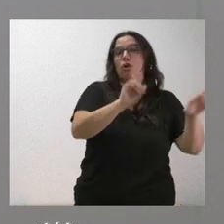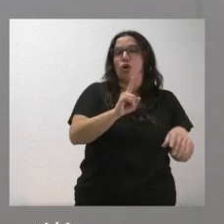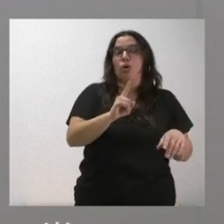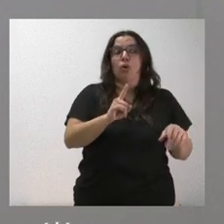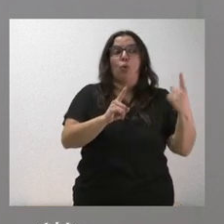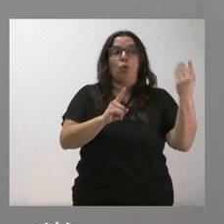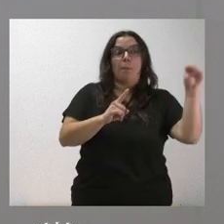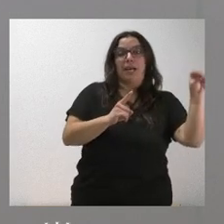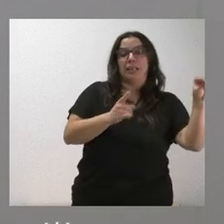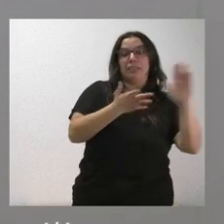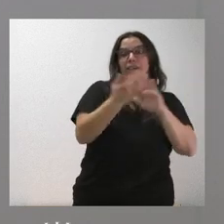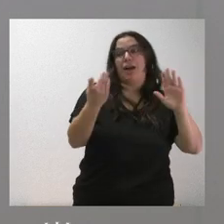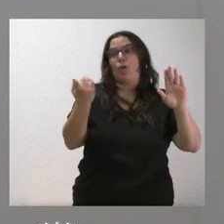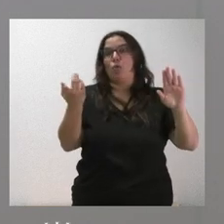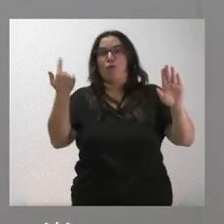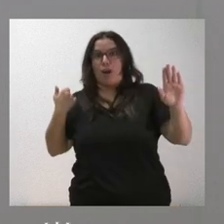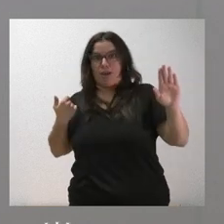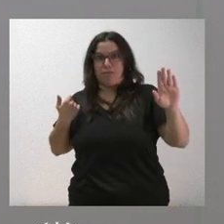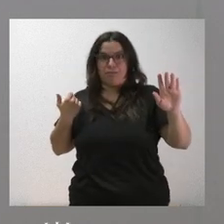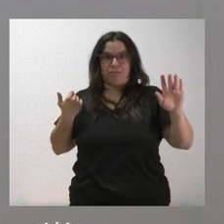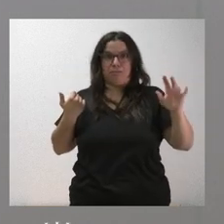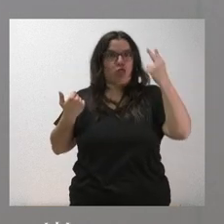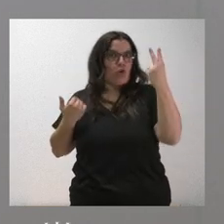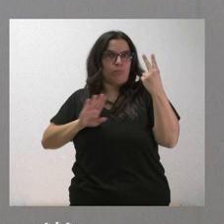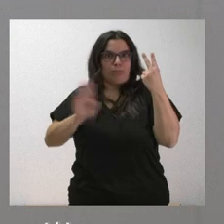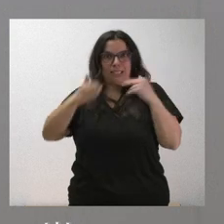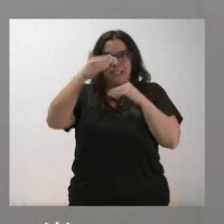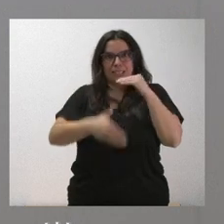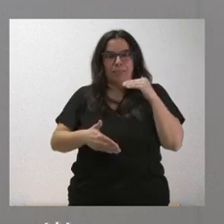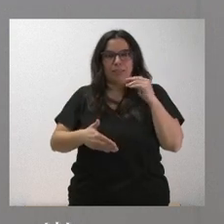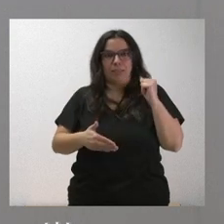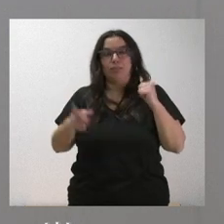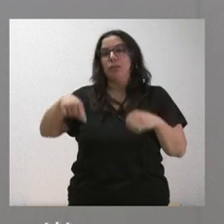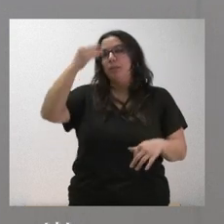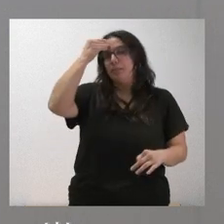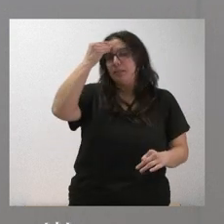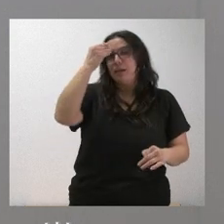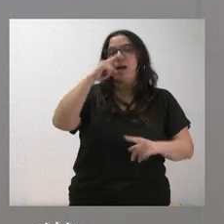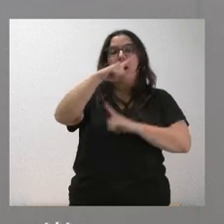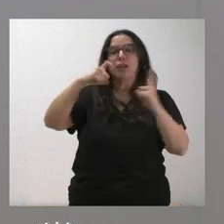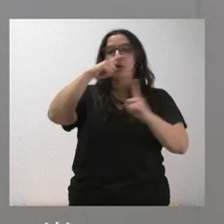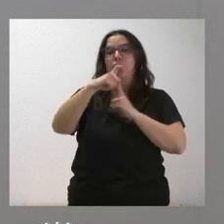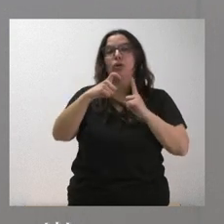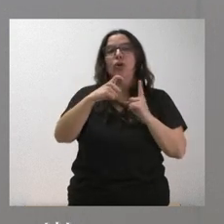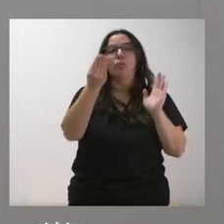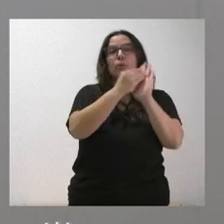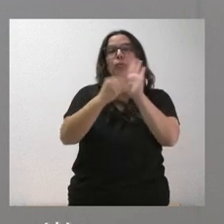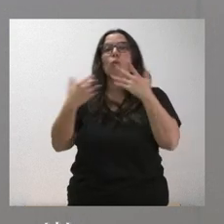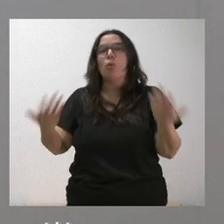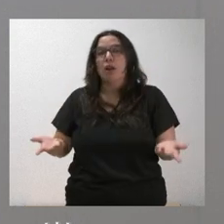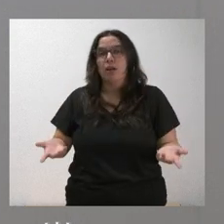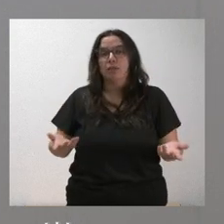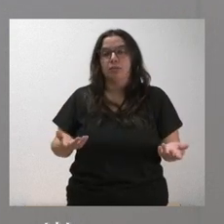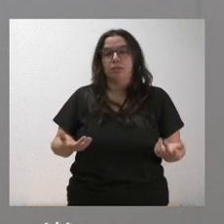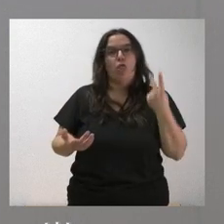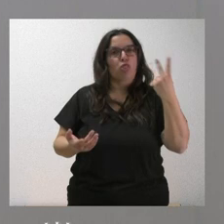otro y entonces planteamos Cuáles de los que se han aprobado podemos quitar ustedes pueden ver cuál se aprueba cada uno de los años para meter un día más hay que quitar otro